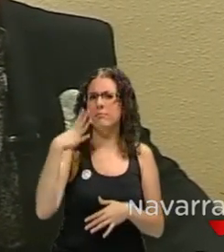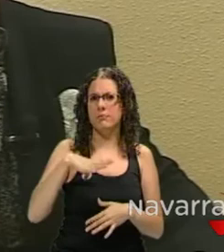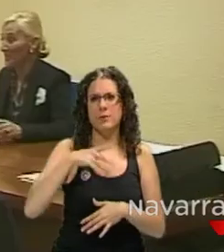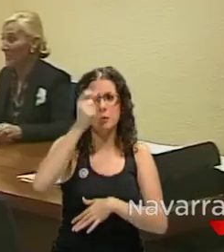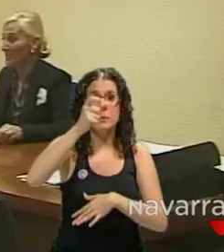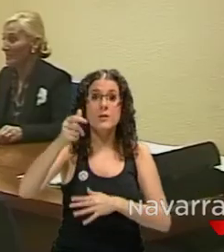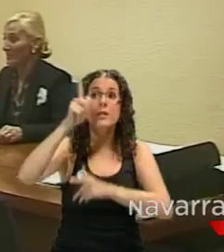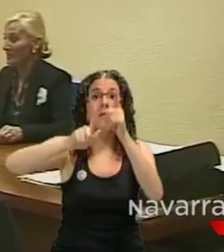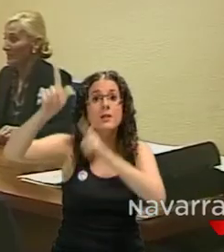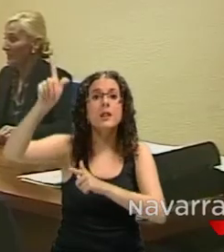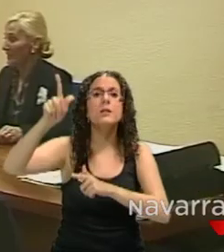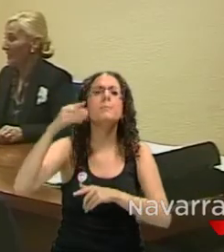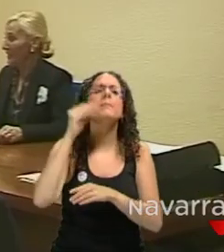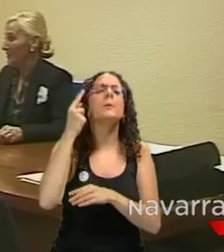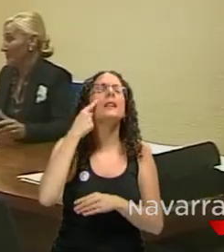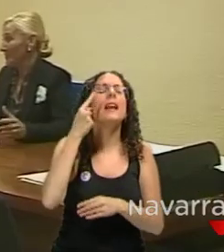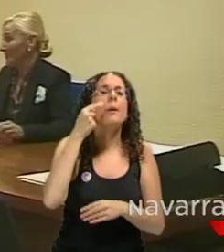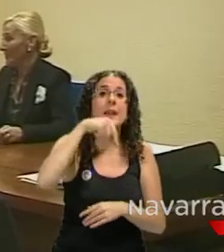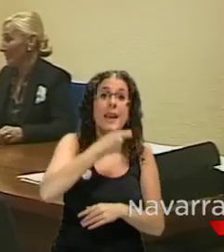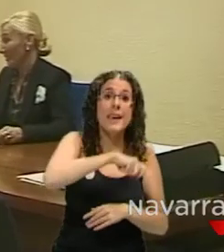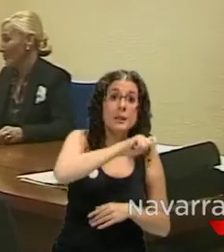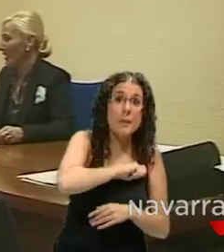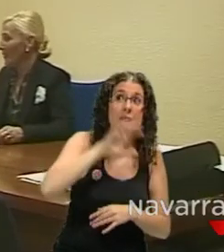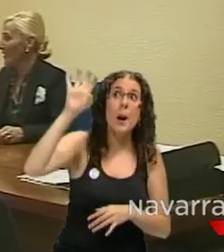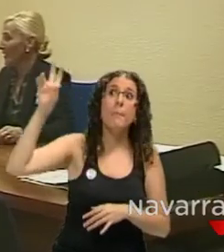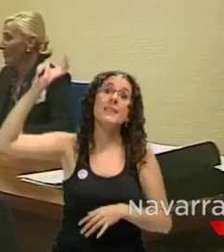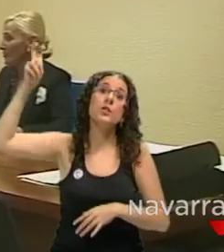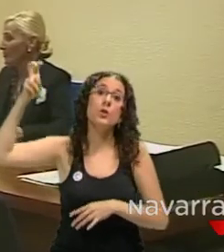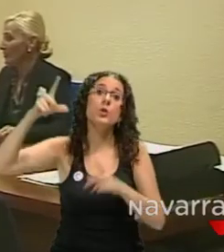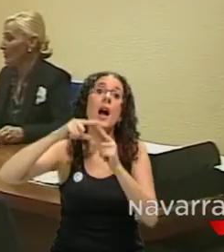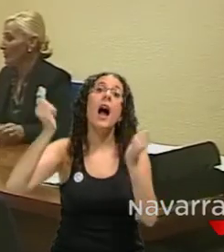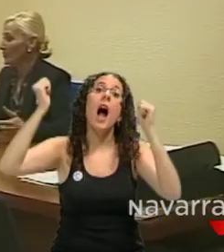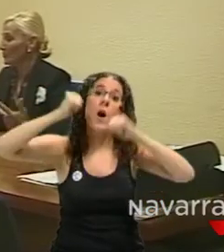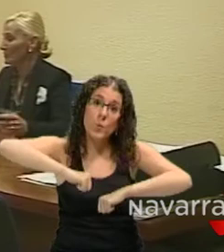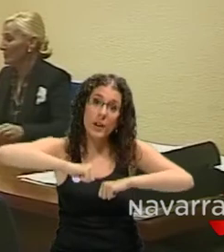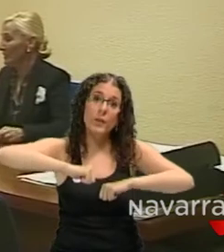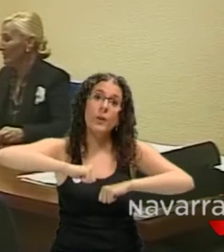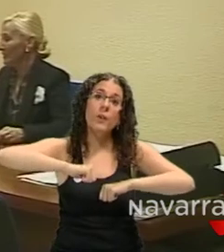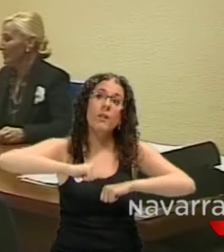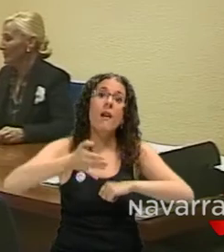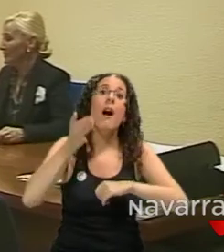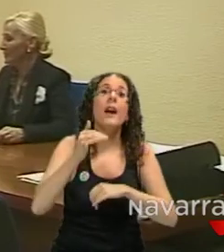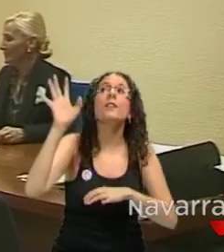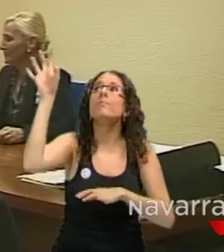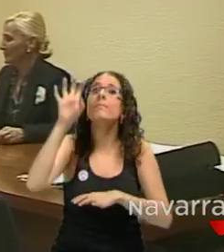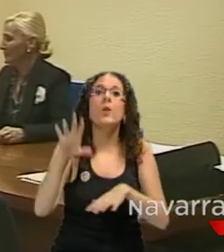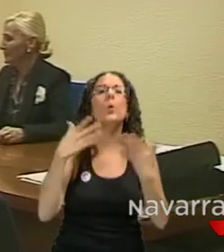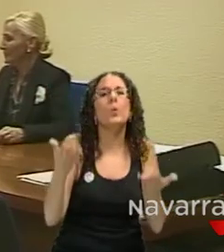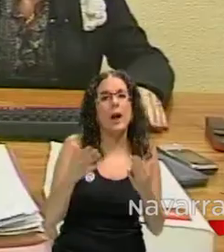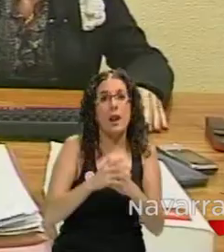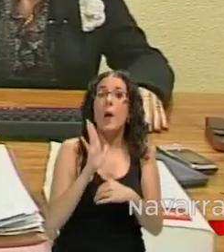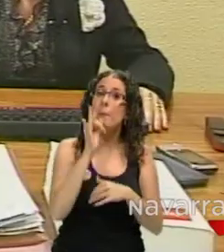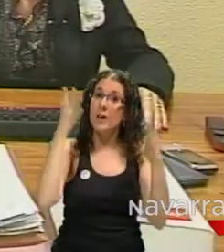asistencia sanitaria tiene España con otros países. Se recomienda, además, hacerse un seguro.